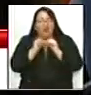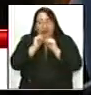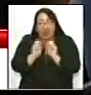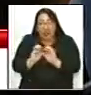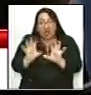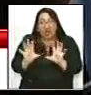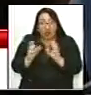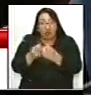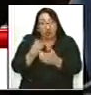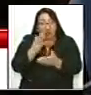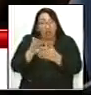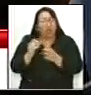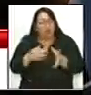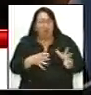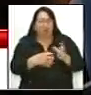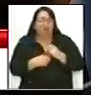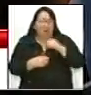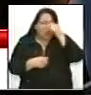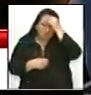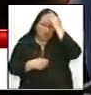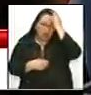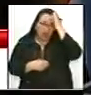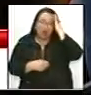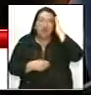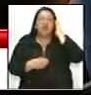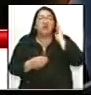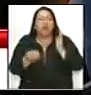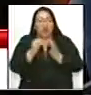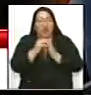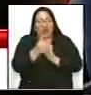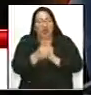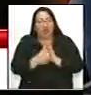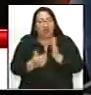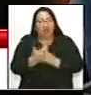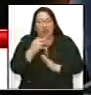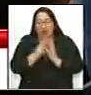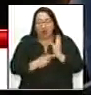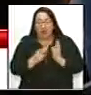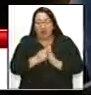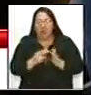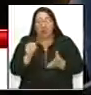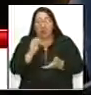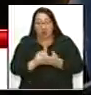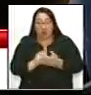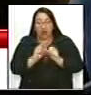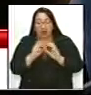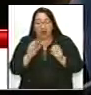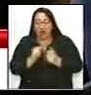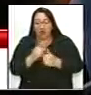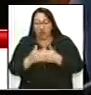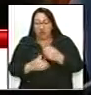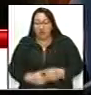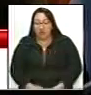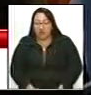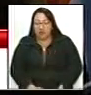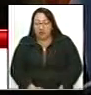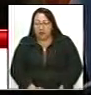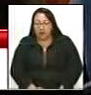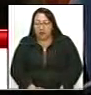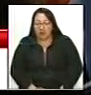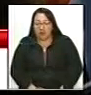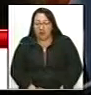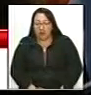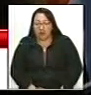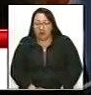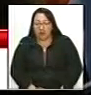que el Congreso de la República se tome el trabajo de agendar la nueva reglamentación y que establezca claramente los procedimientos que se puedan